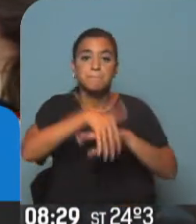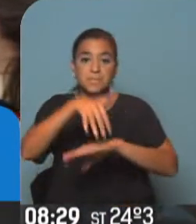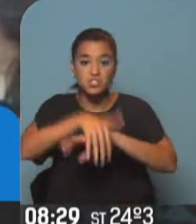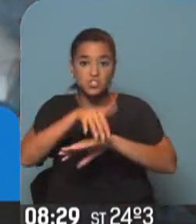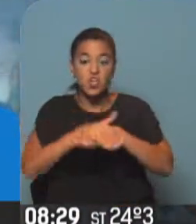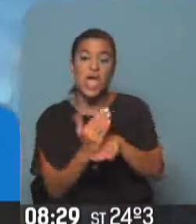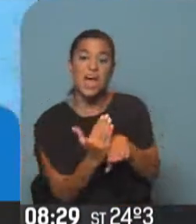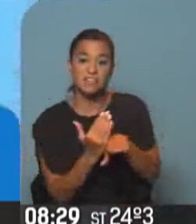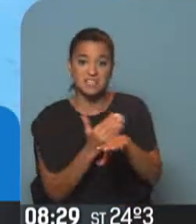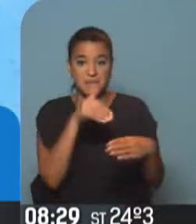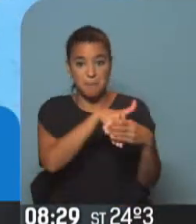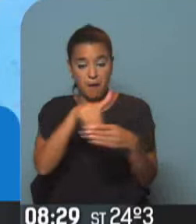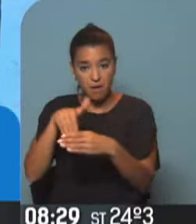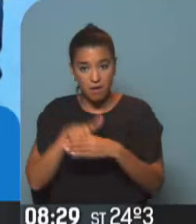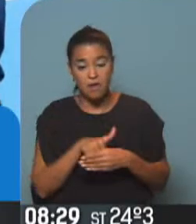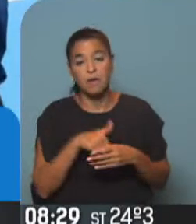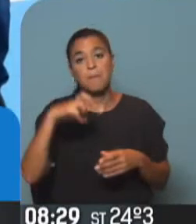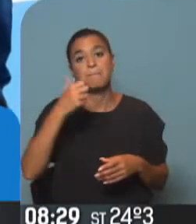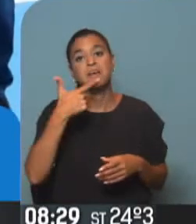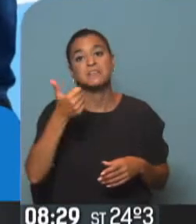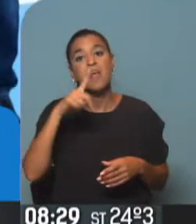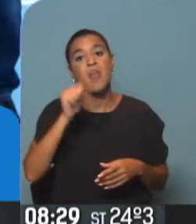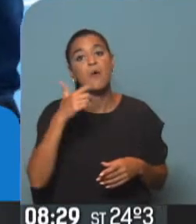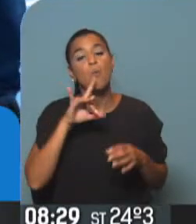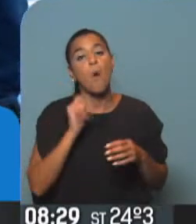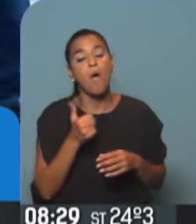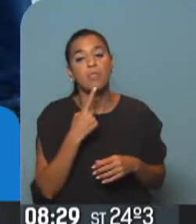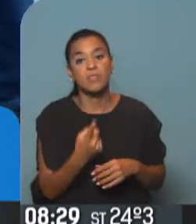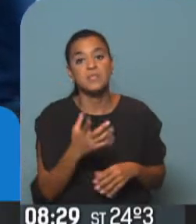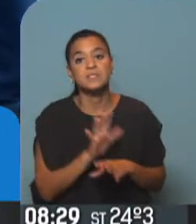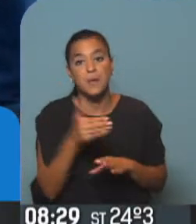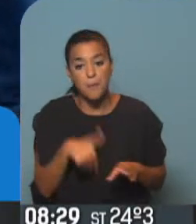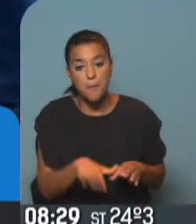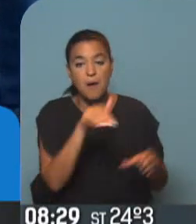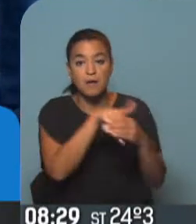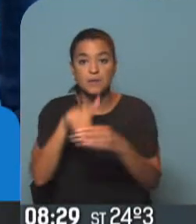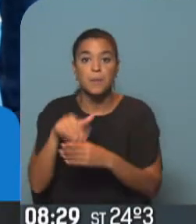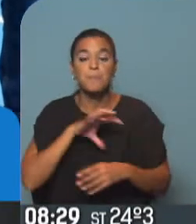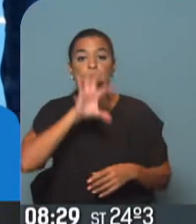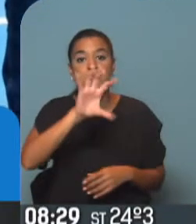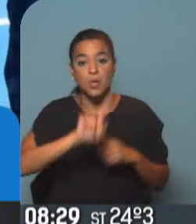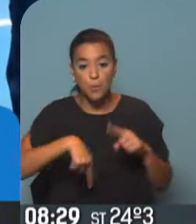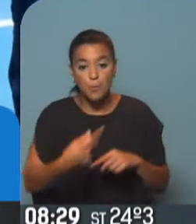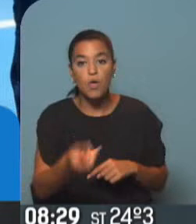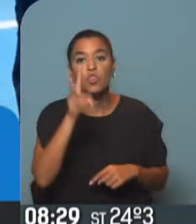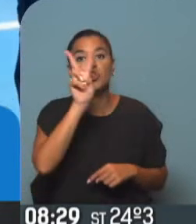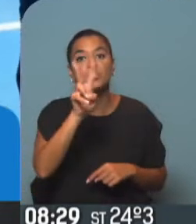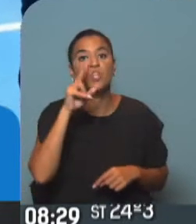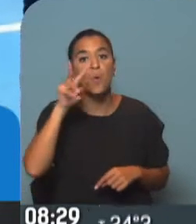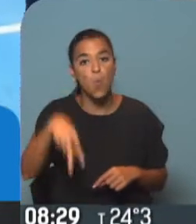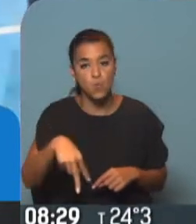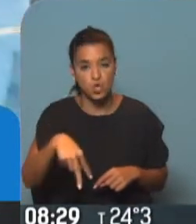el calendario electoral el gobernador passalacqua convocó a las elecciones provinciales para el próximo 2 de junio